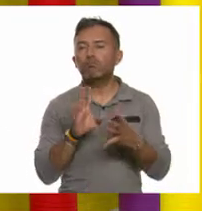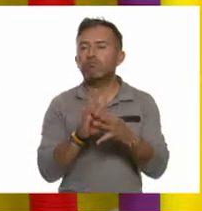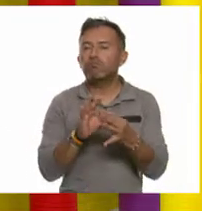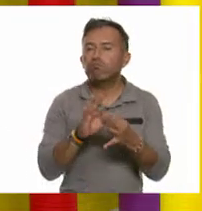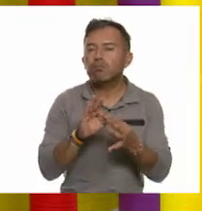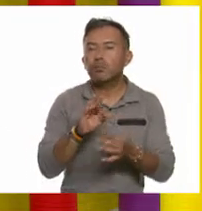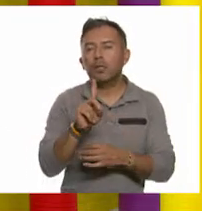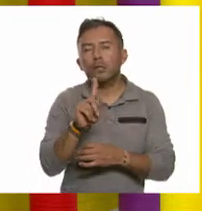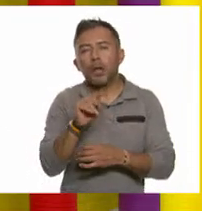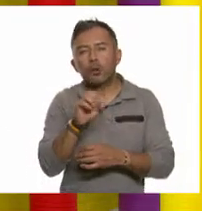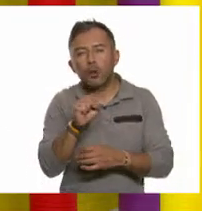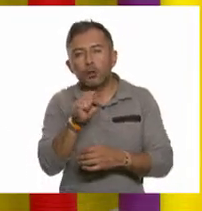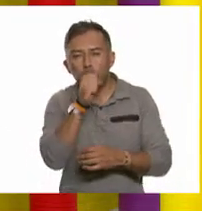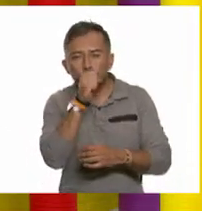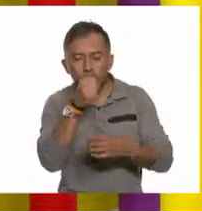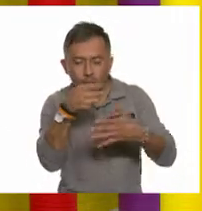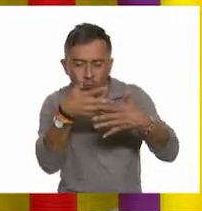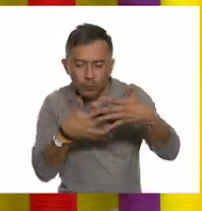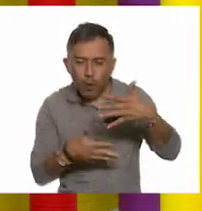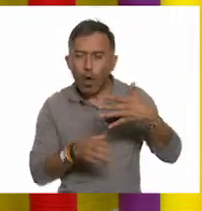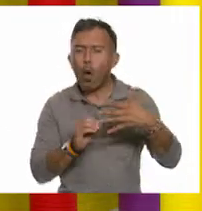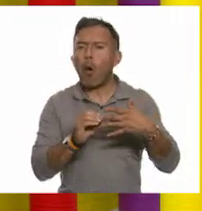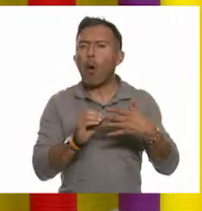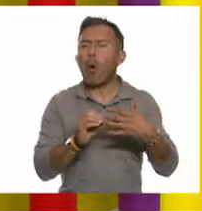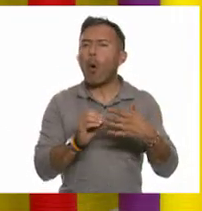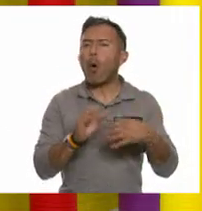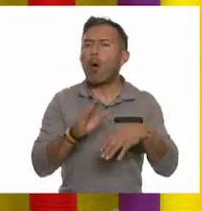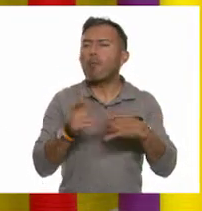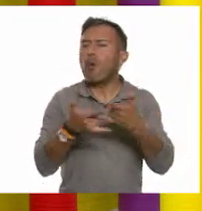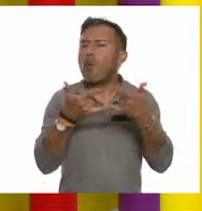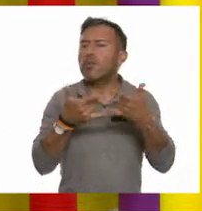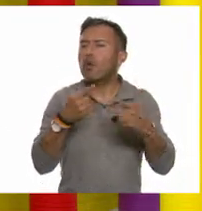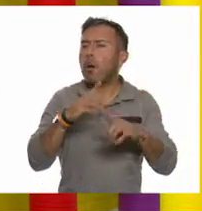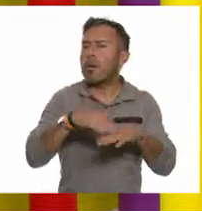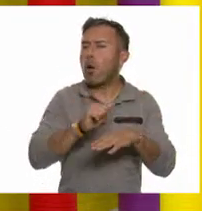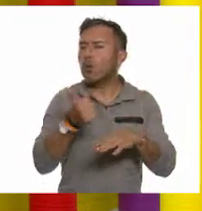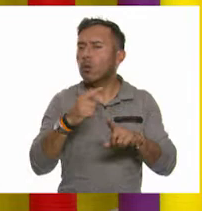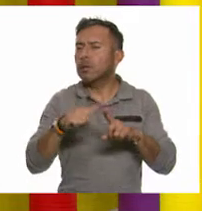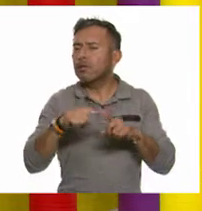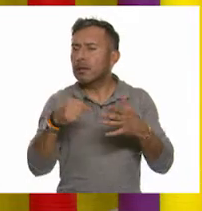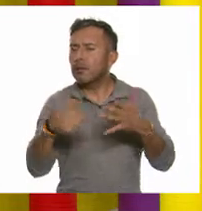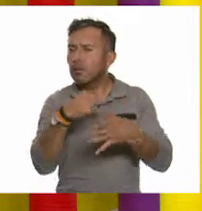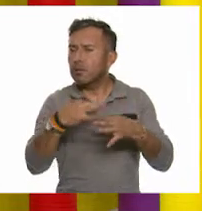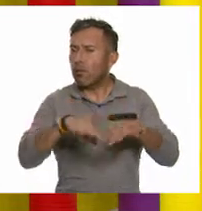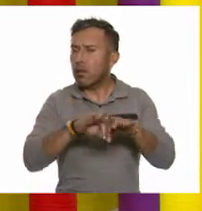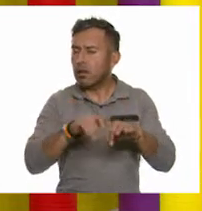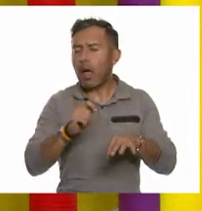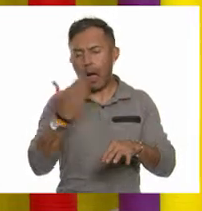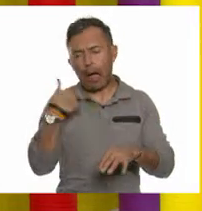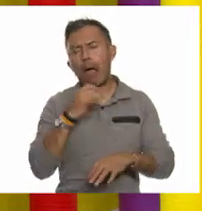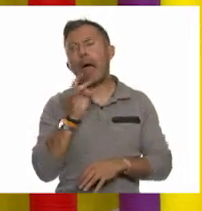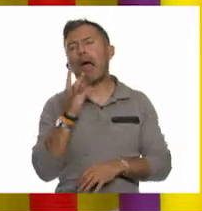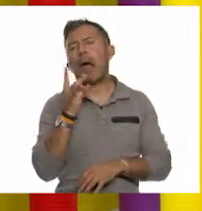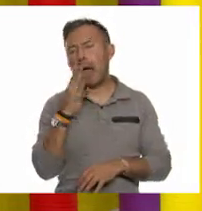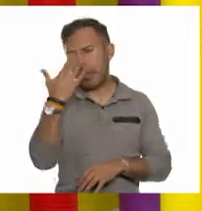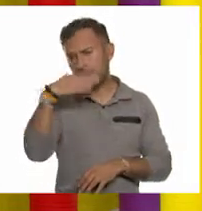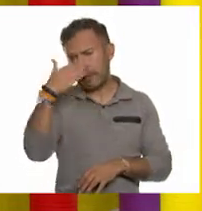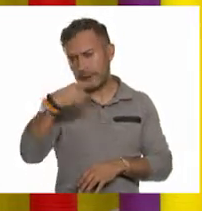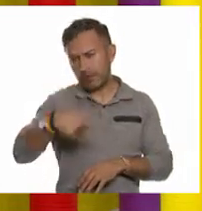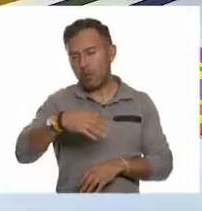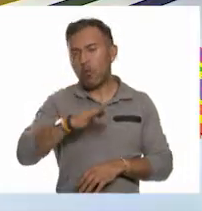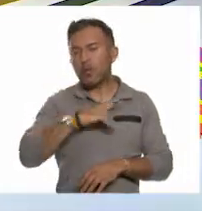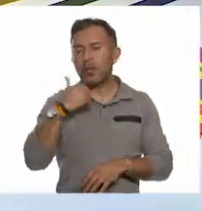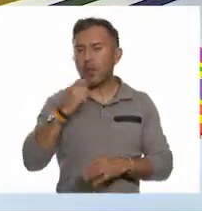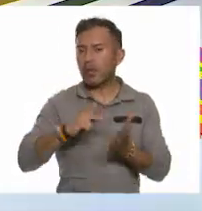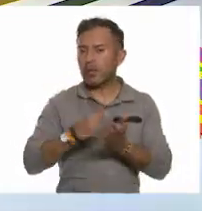datos o algunas otras cosas acerca de los cuentos que quizá ya, Sí, pues, claro. ya vimos, pero queremos recordar, ¿no? Ujú,